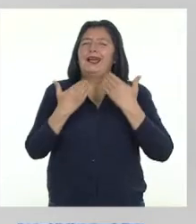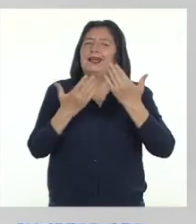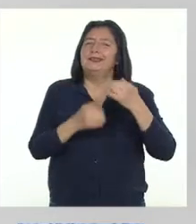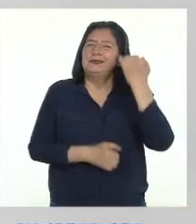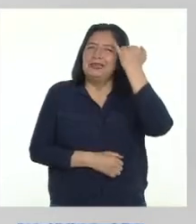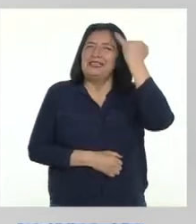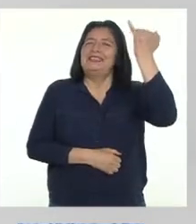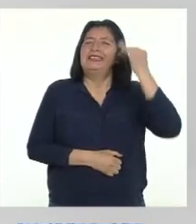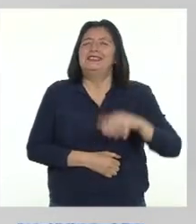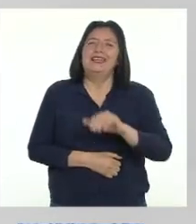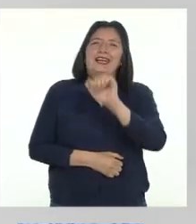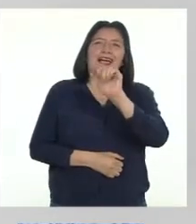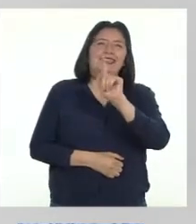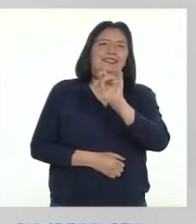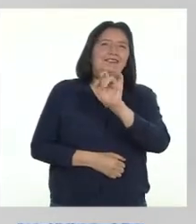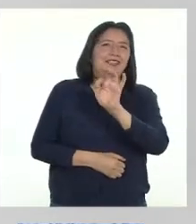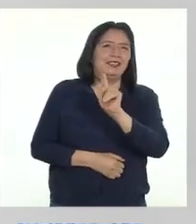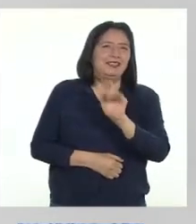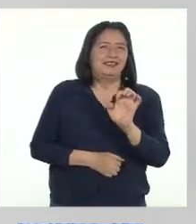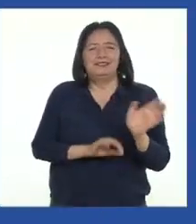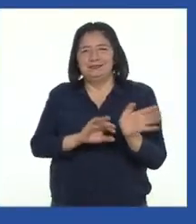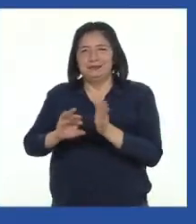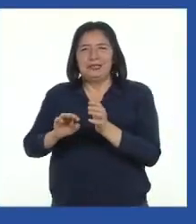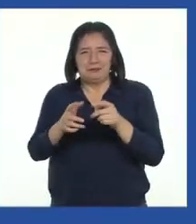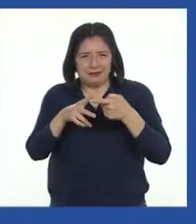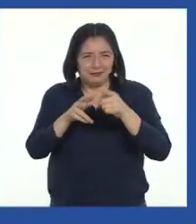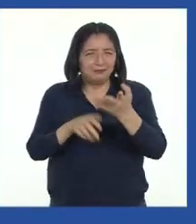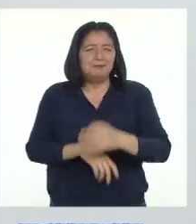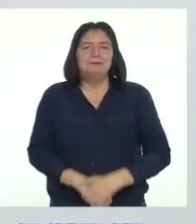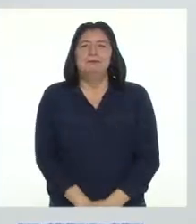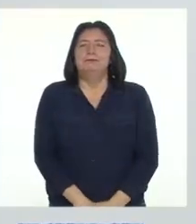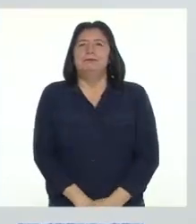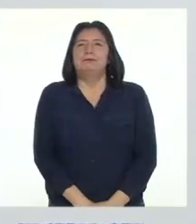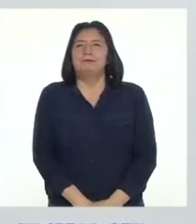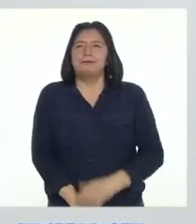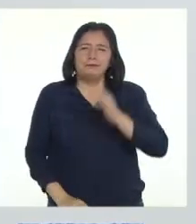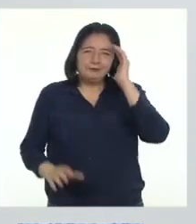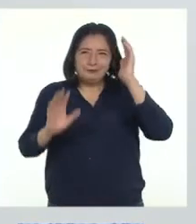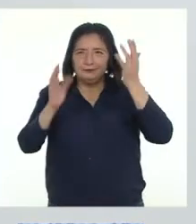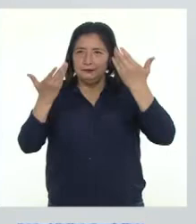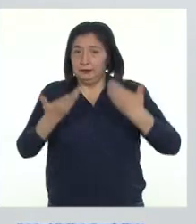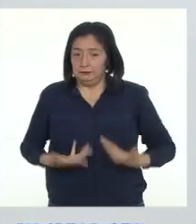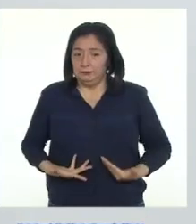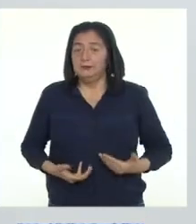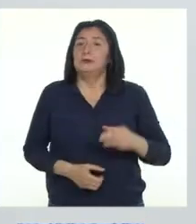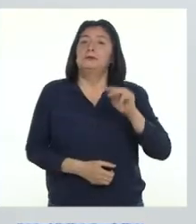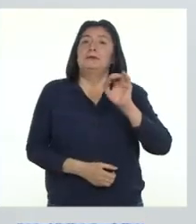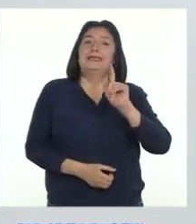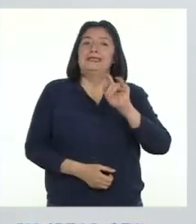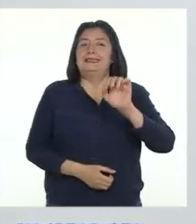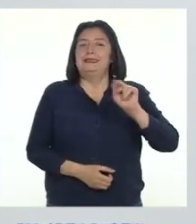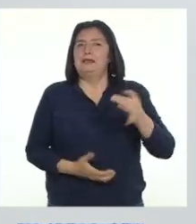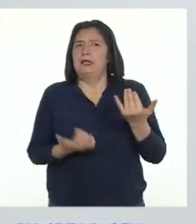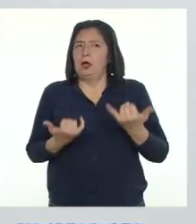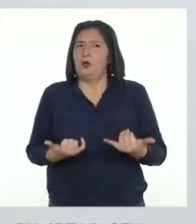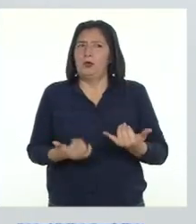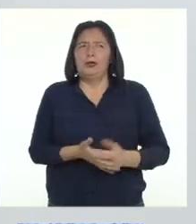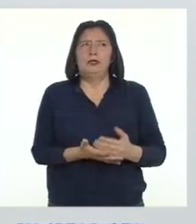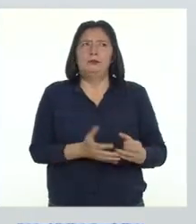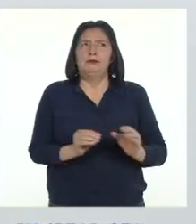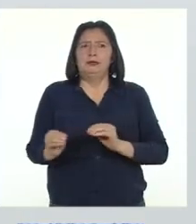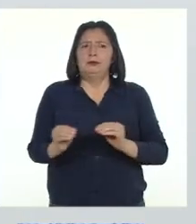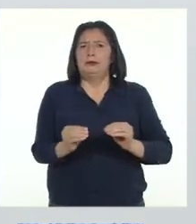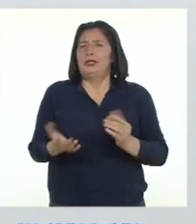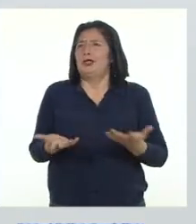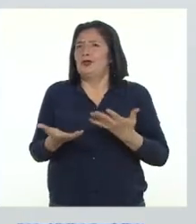a una iniciativa de Activar. ¡Comencemos! Hola, soy Martín y hoy movamos cosas a través